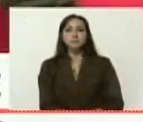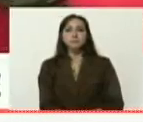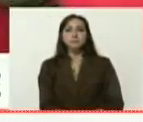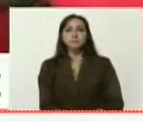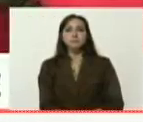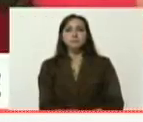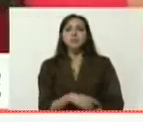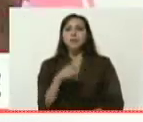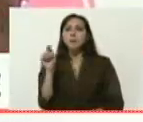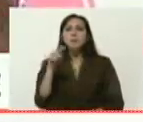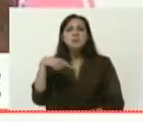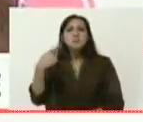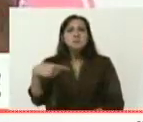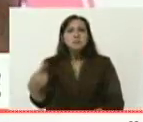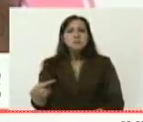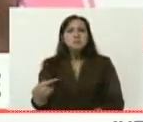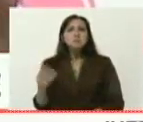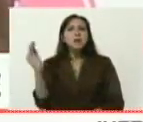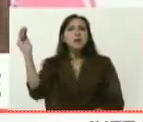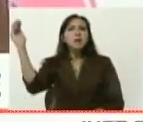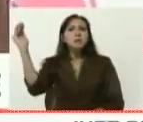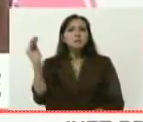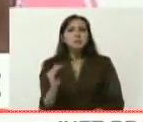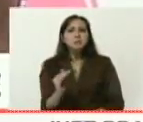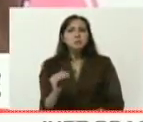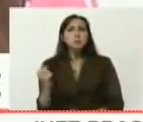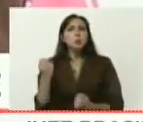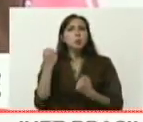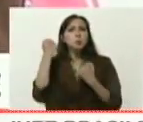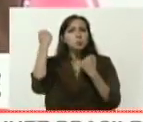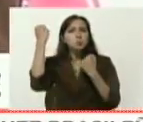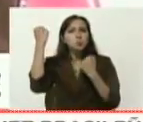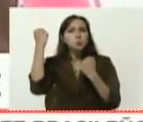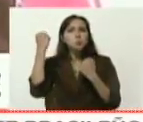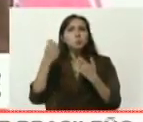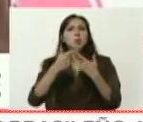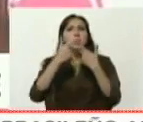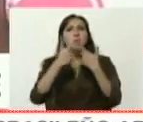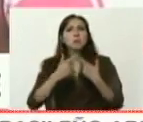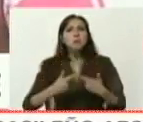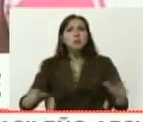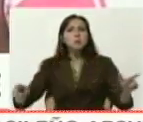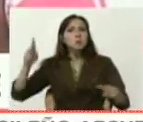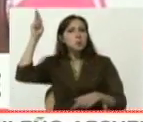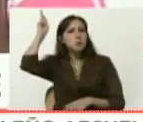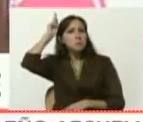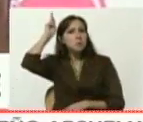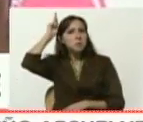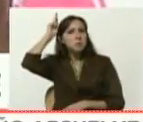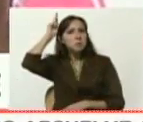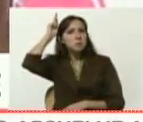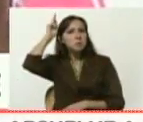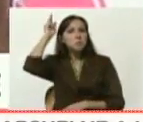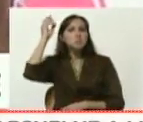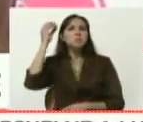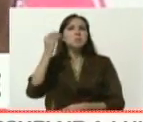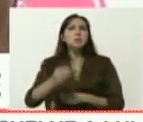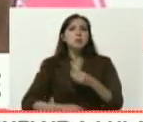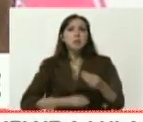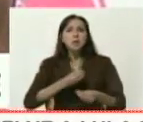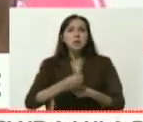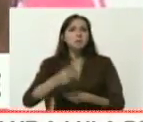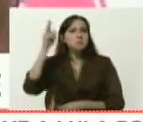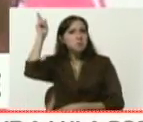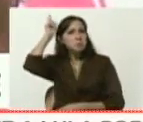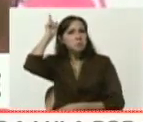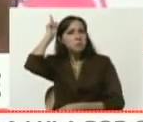Meses más tarde vinieron los triunfos de la liberación del Perú y la creación de Bolivia. Por